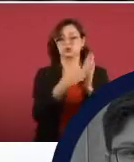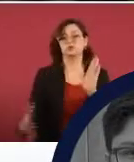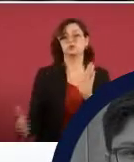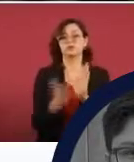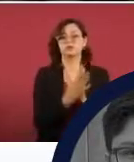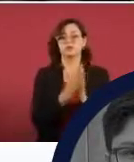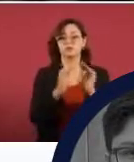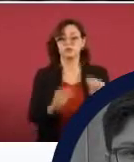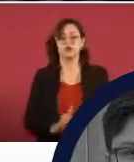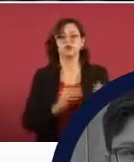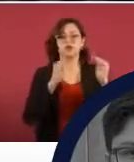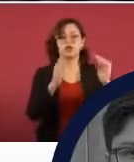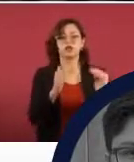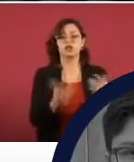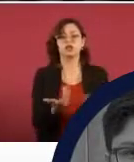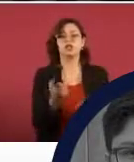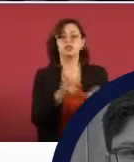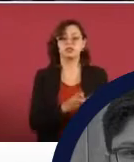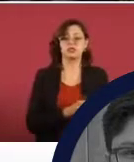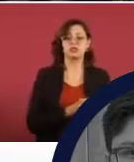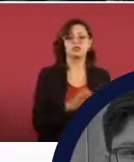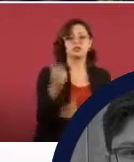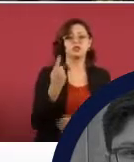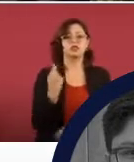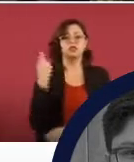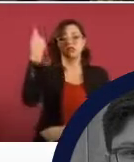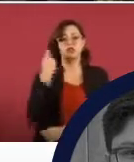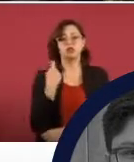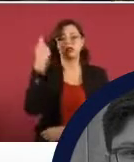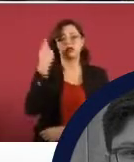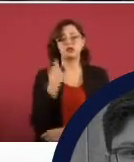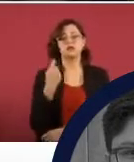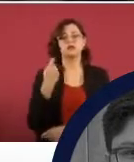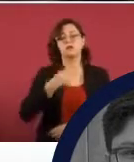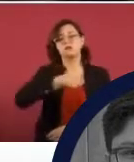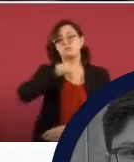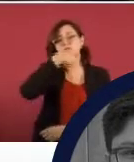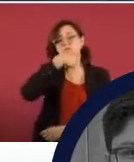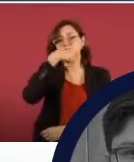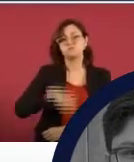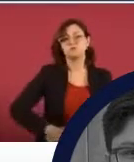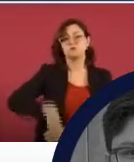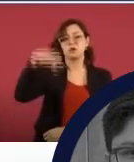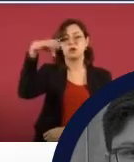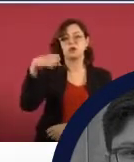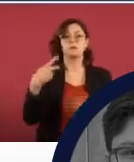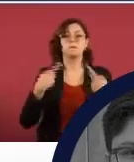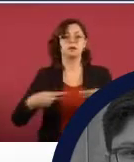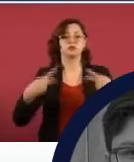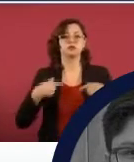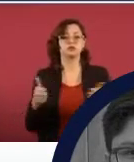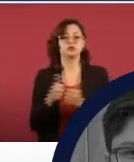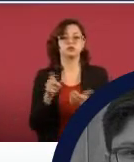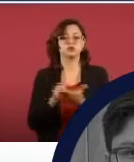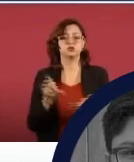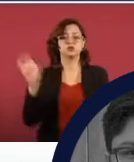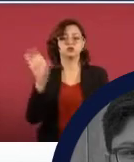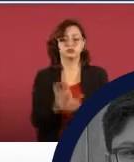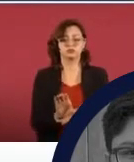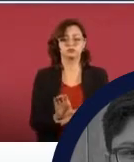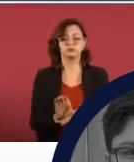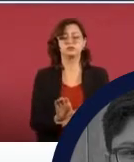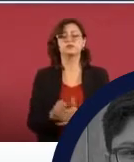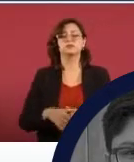más. Que están sentando ya sus bases y el anuncio de que avanzarán este año. Particularmente